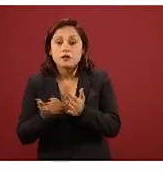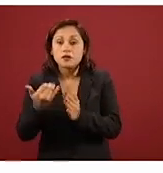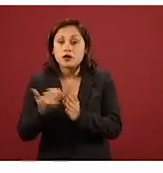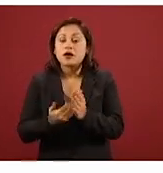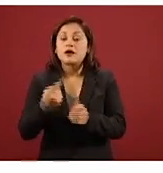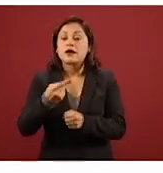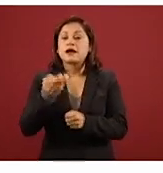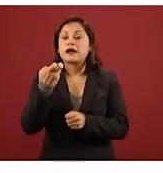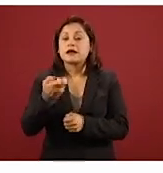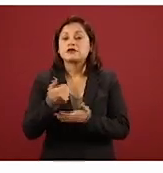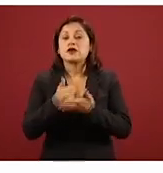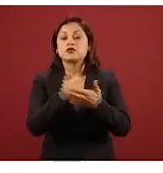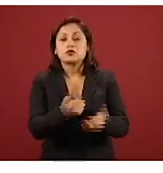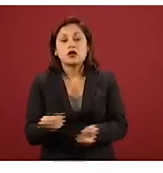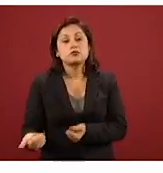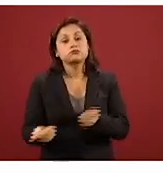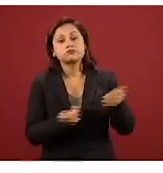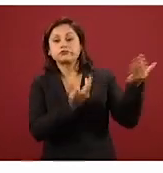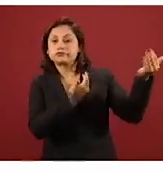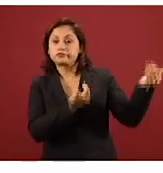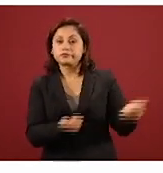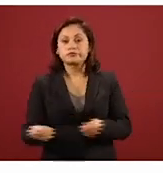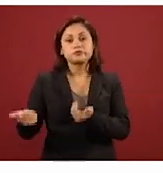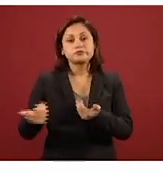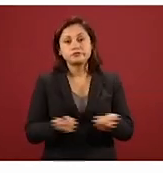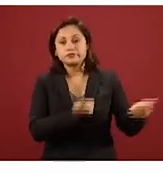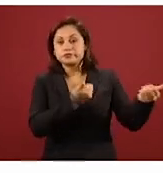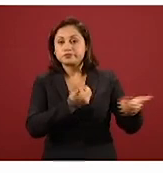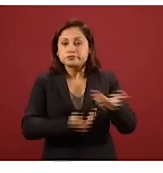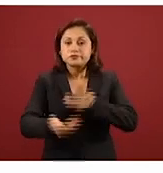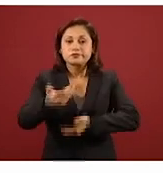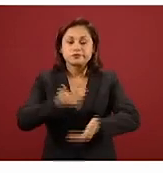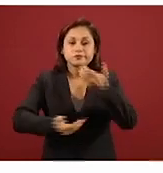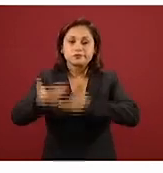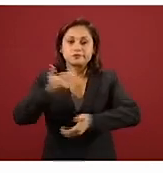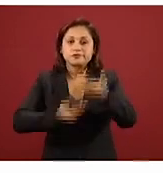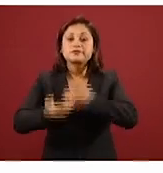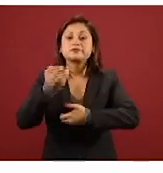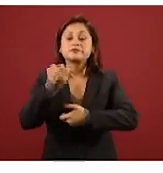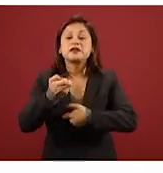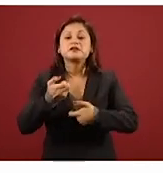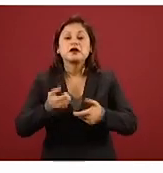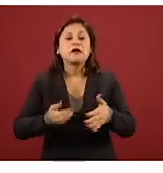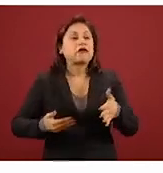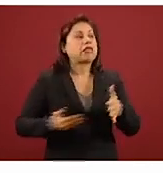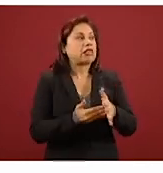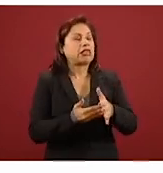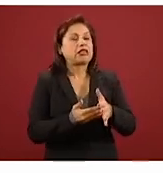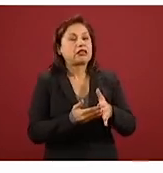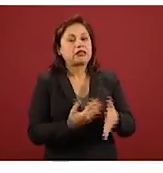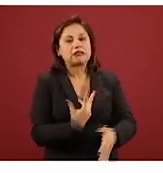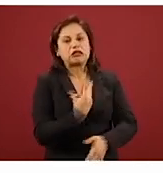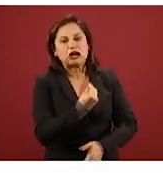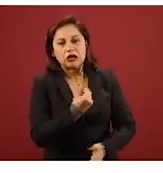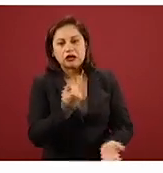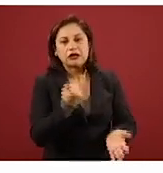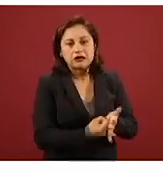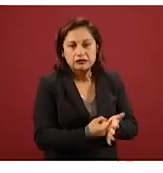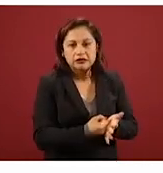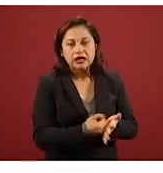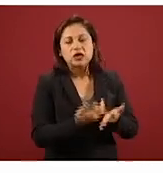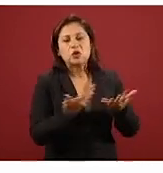exporta, vuelve a regresar y todo eso sin barreras comerciales, sin barreras de